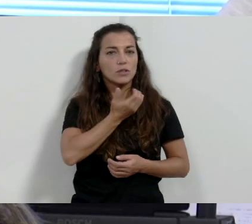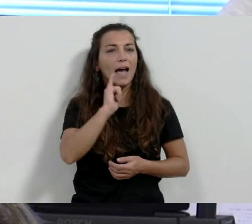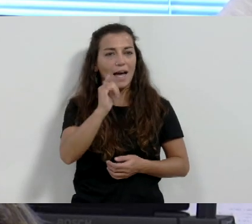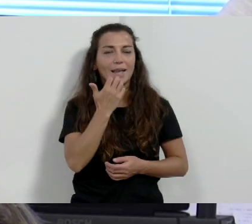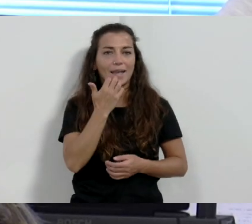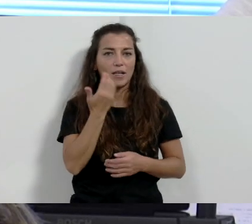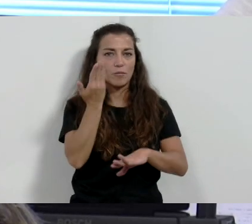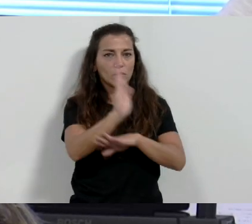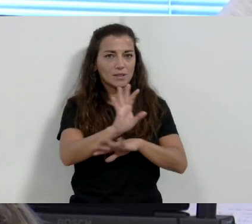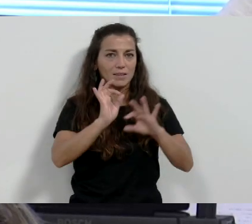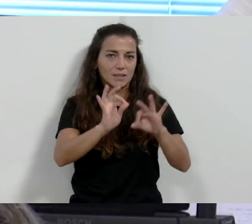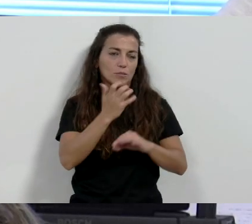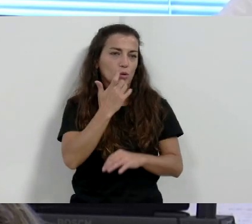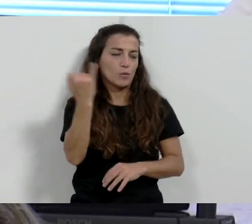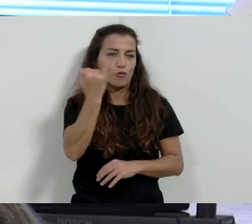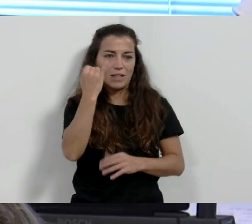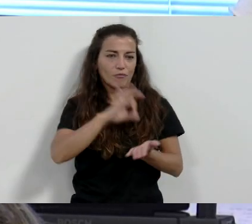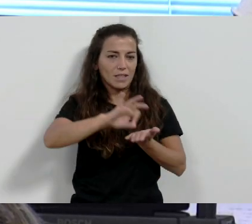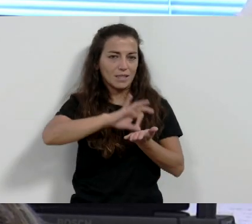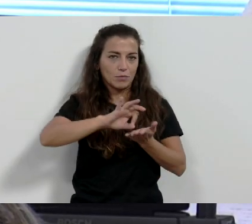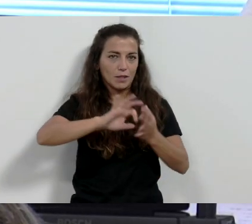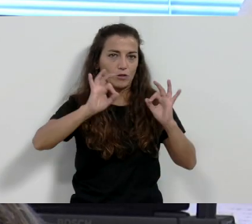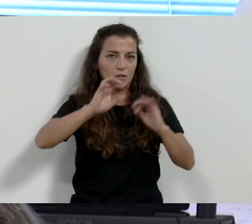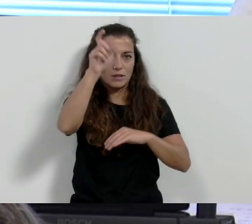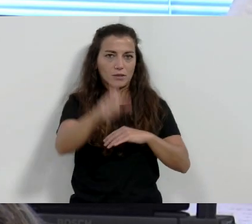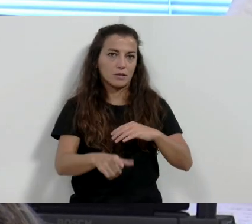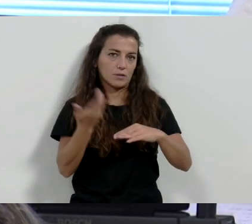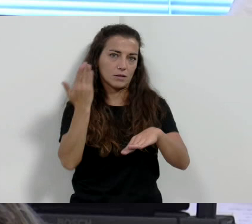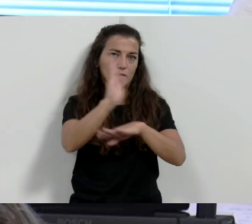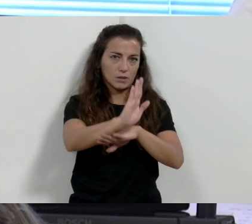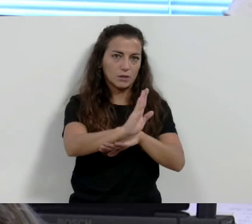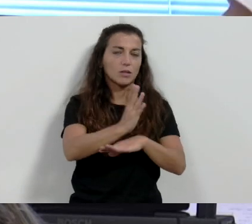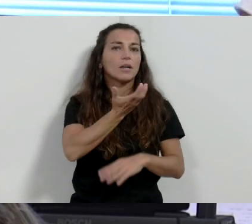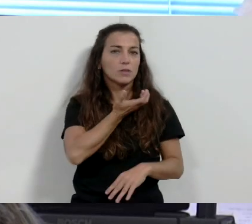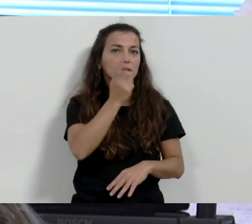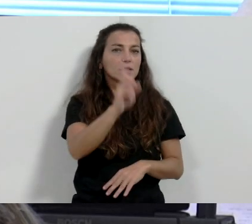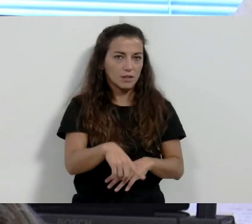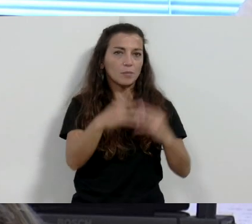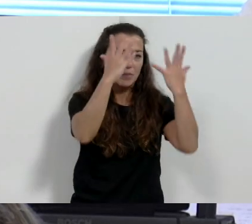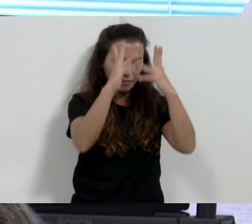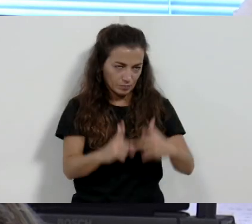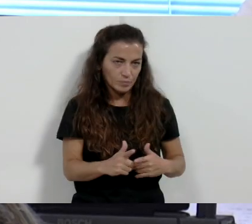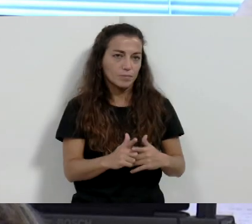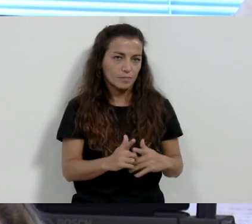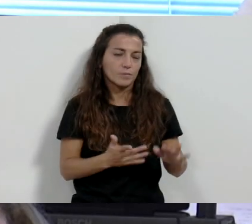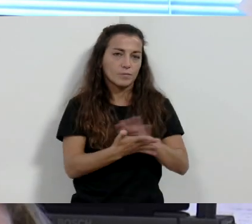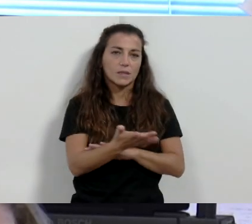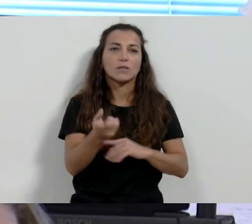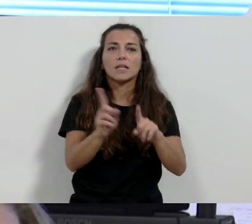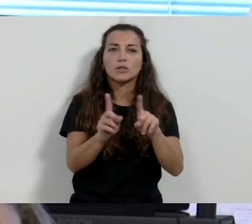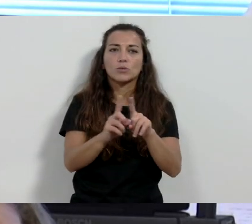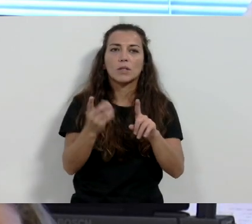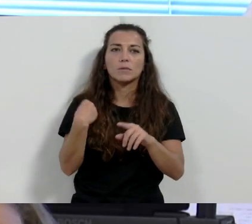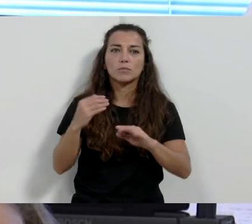ha recibido un jefe de servicio determinado en representación del ayuntamiento, también tienen que inventariarse. Es decir, se entiende que son regalos y